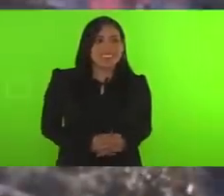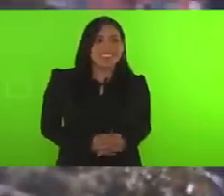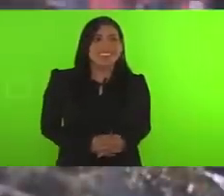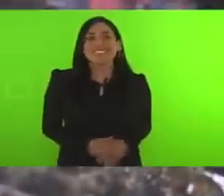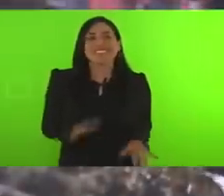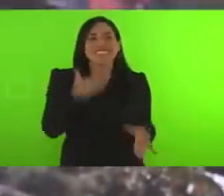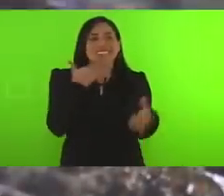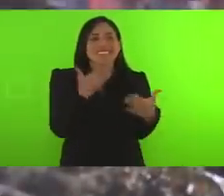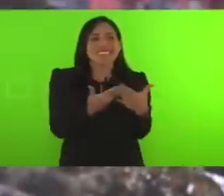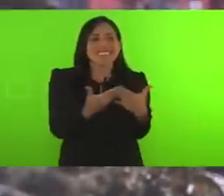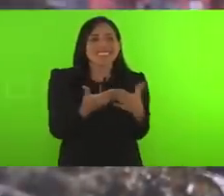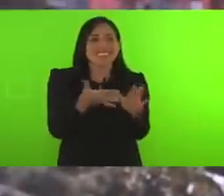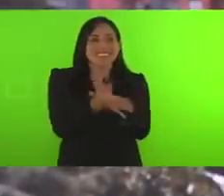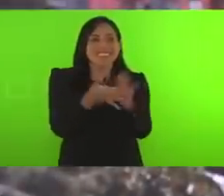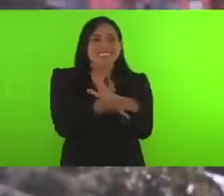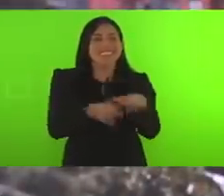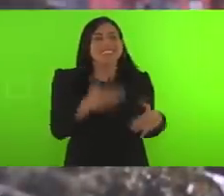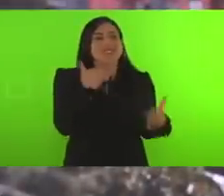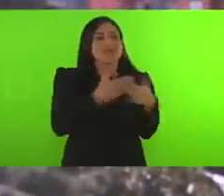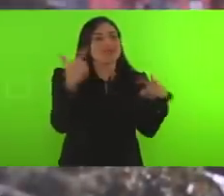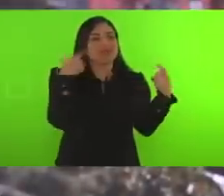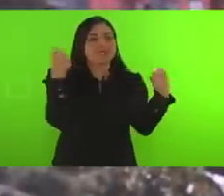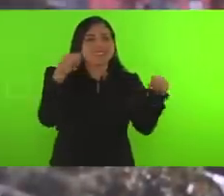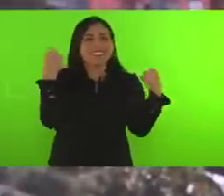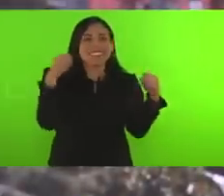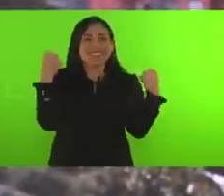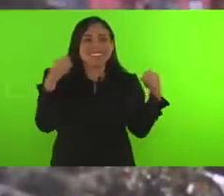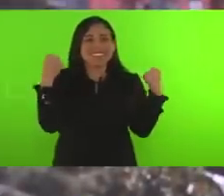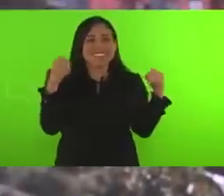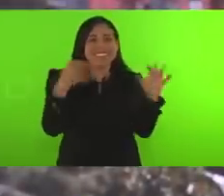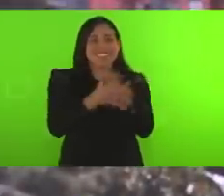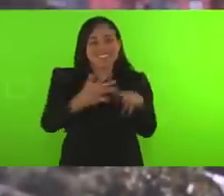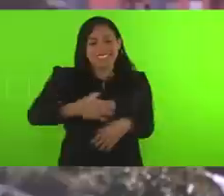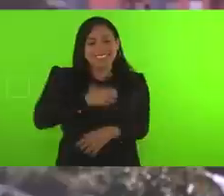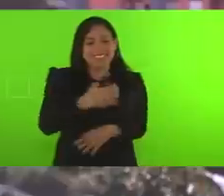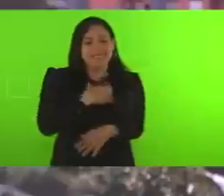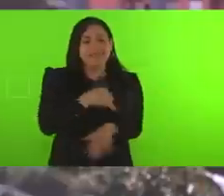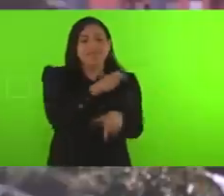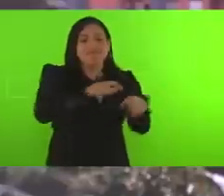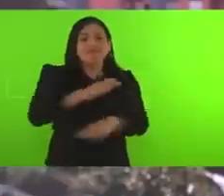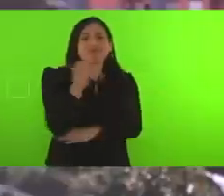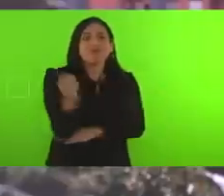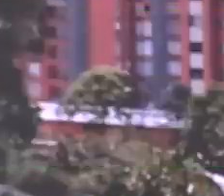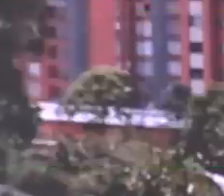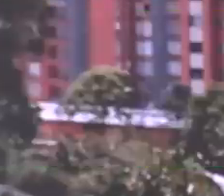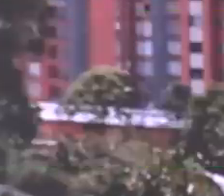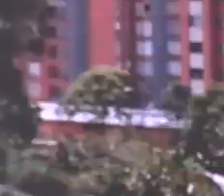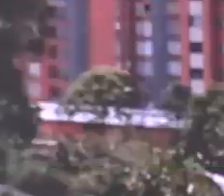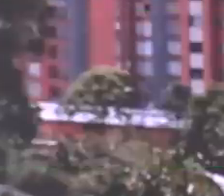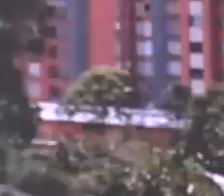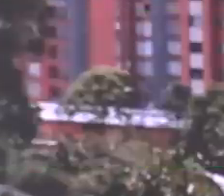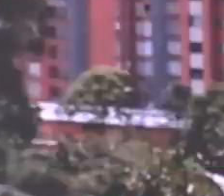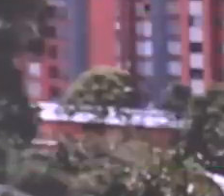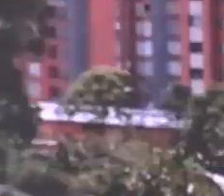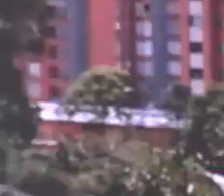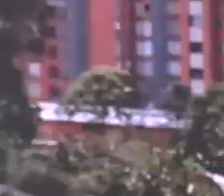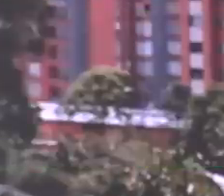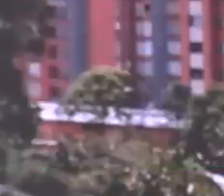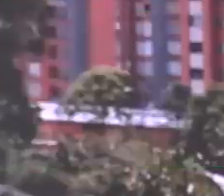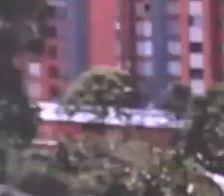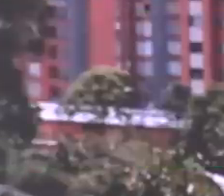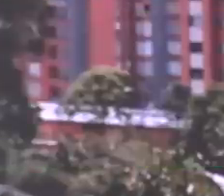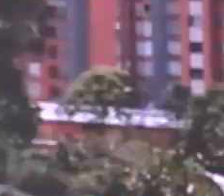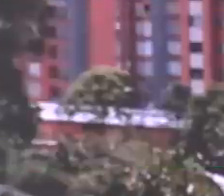Gracias por continuar con nosotros. Estamos preocupados por las constantes quejas de los bogotanos que dicen no aguantan más la inseguridad.